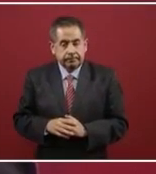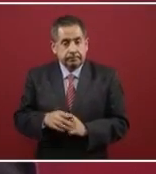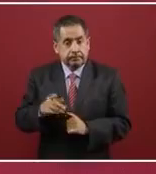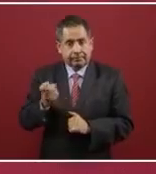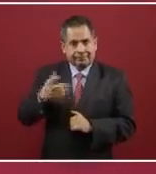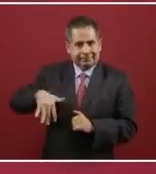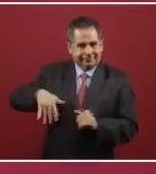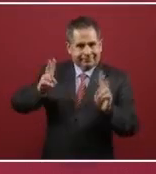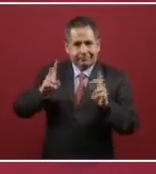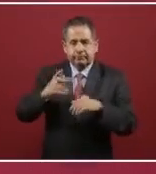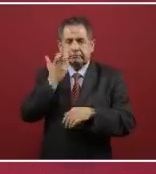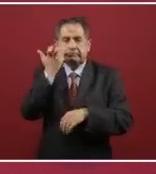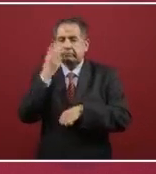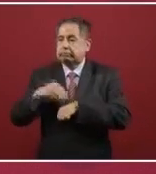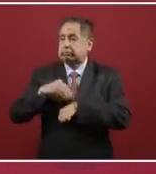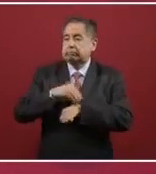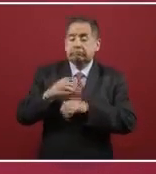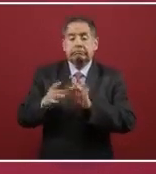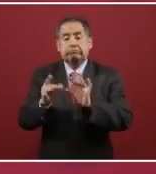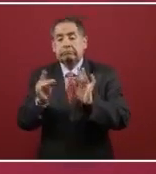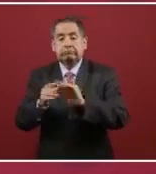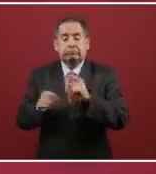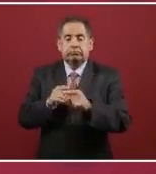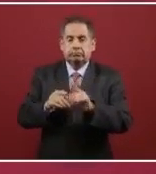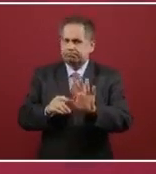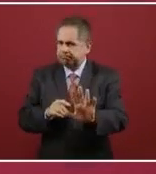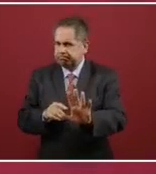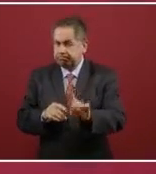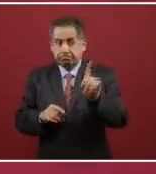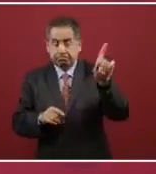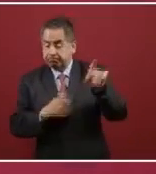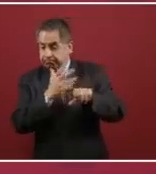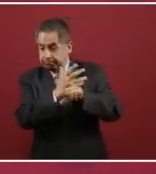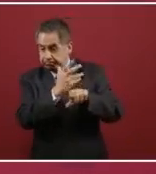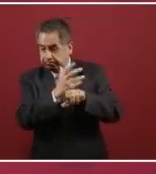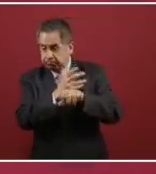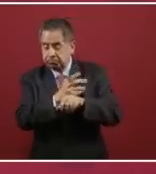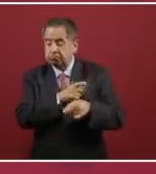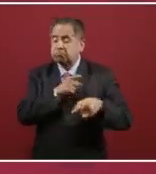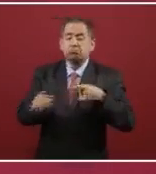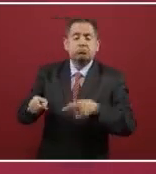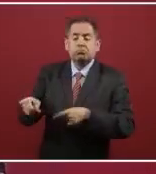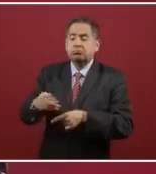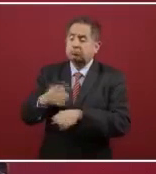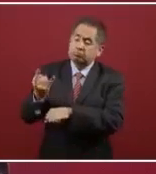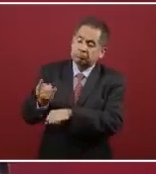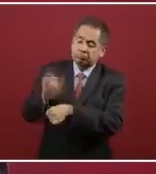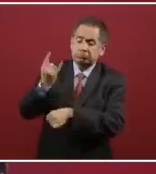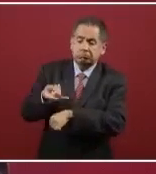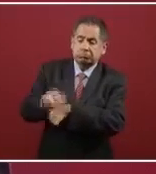para que se diga en Estados Unidos que no estamos cumpliendo con